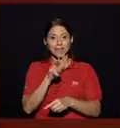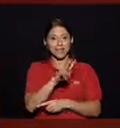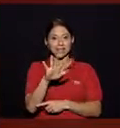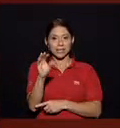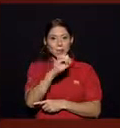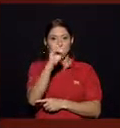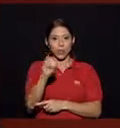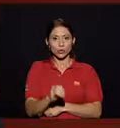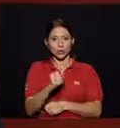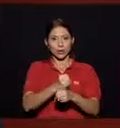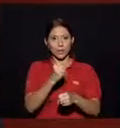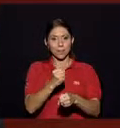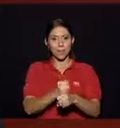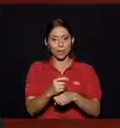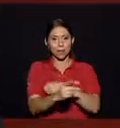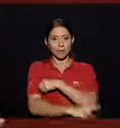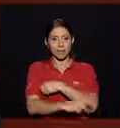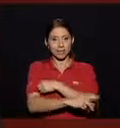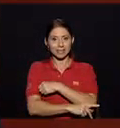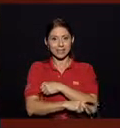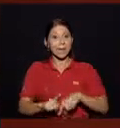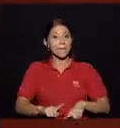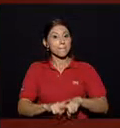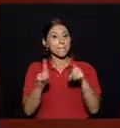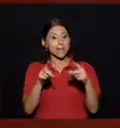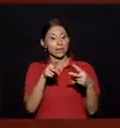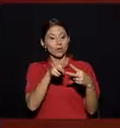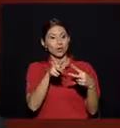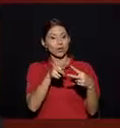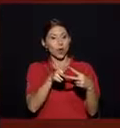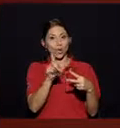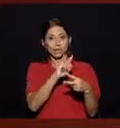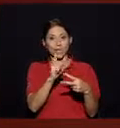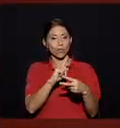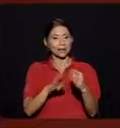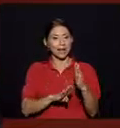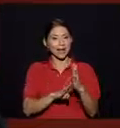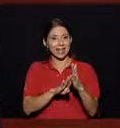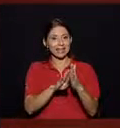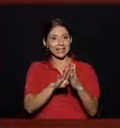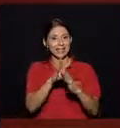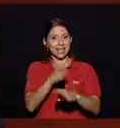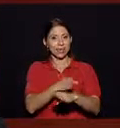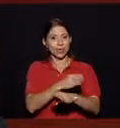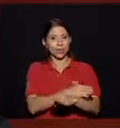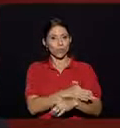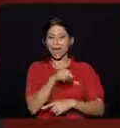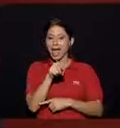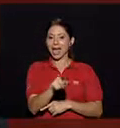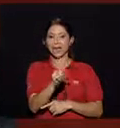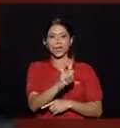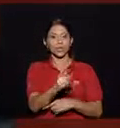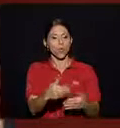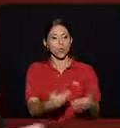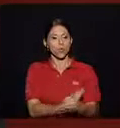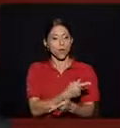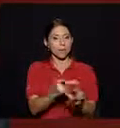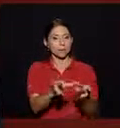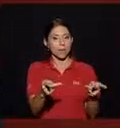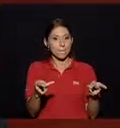empleo del país. Pero esos son precisamente los sectores que no están creciendo. Ahí no se están generando nuevos empleos de una